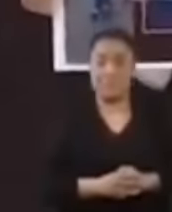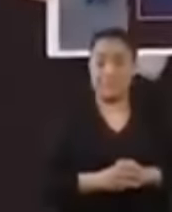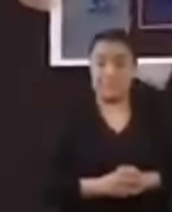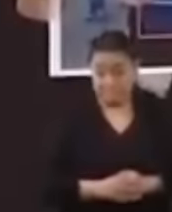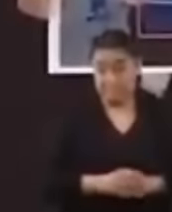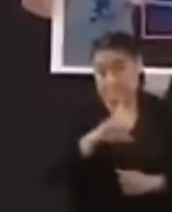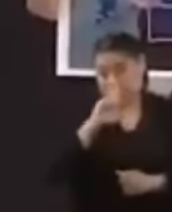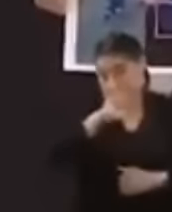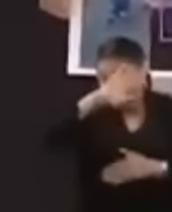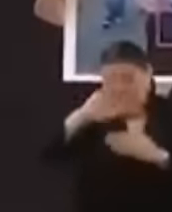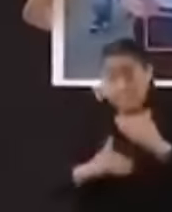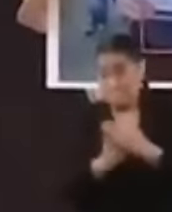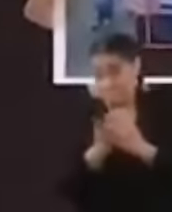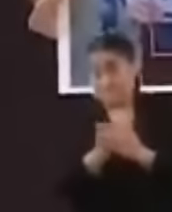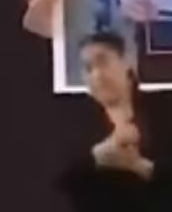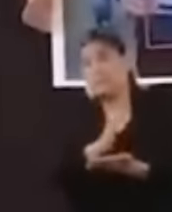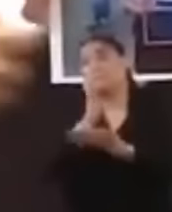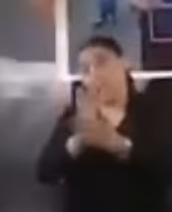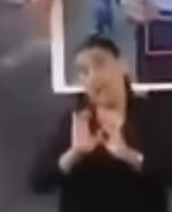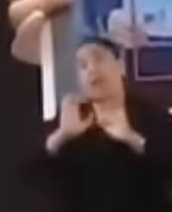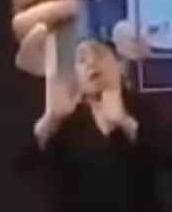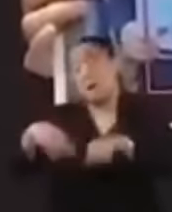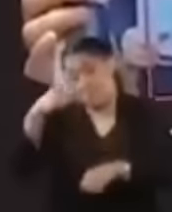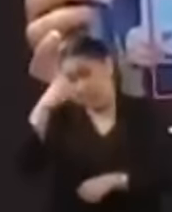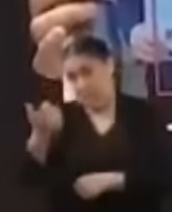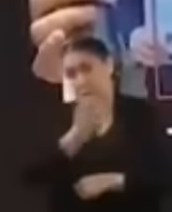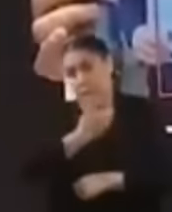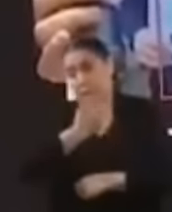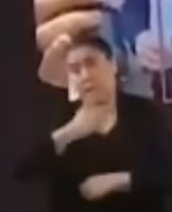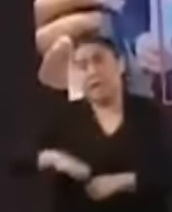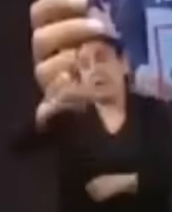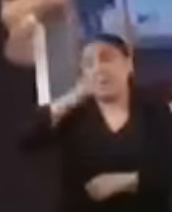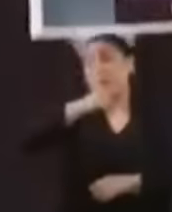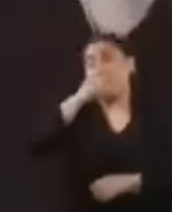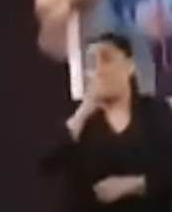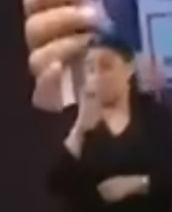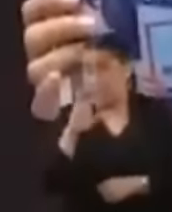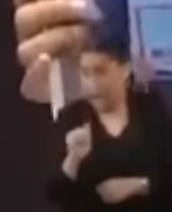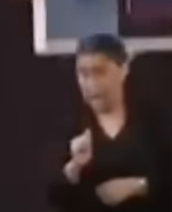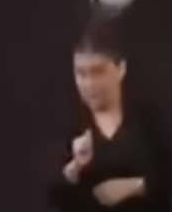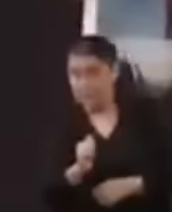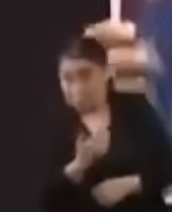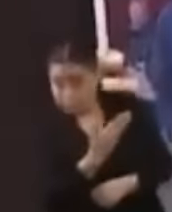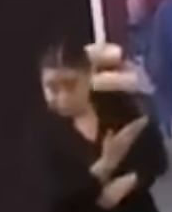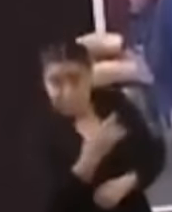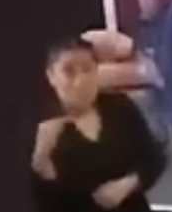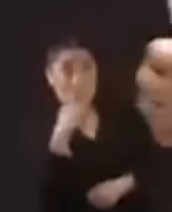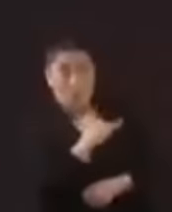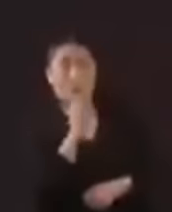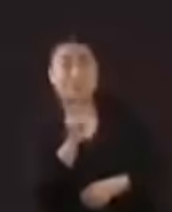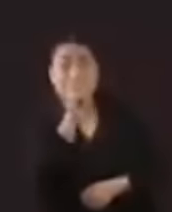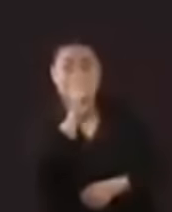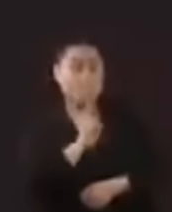Fue al día siguiente a inscribirse para recibir la pensión de adultos mayor. Esto es hipocresía y